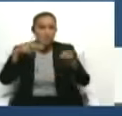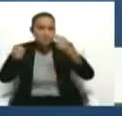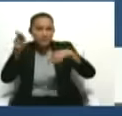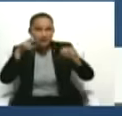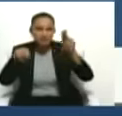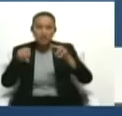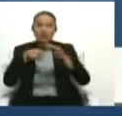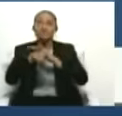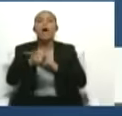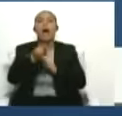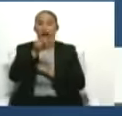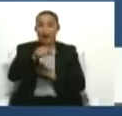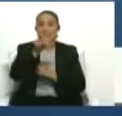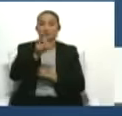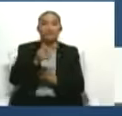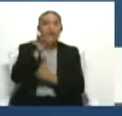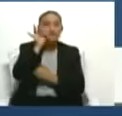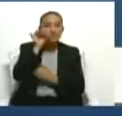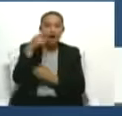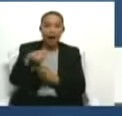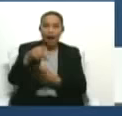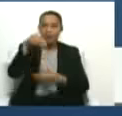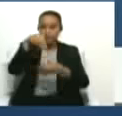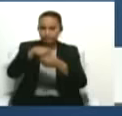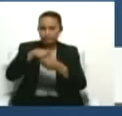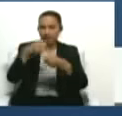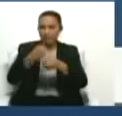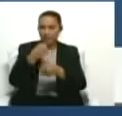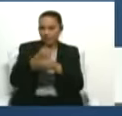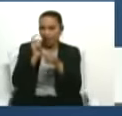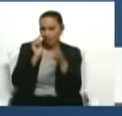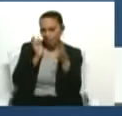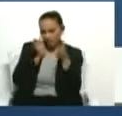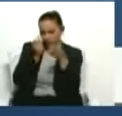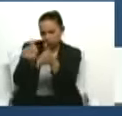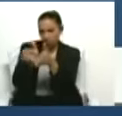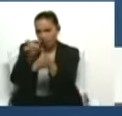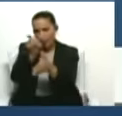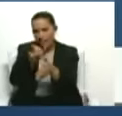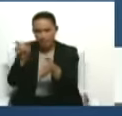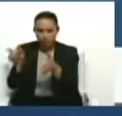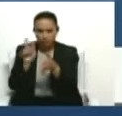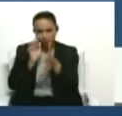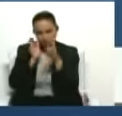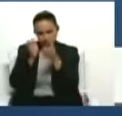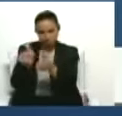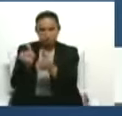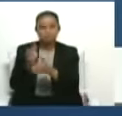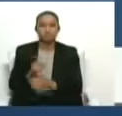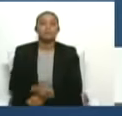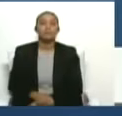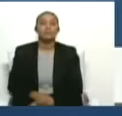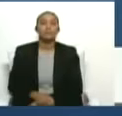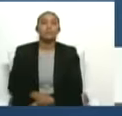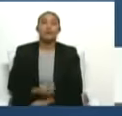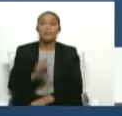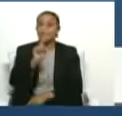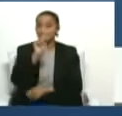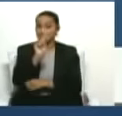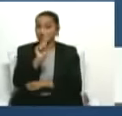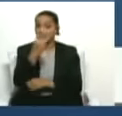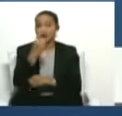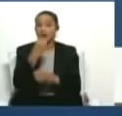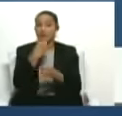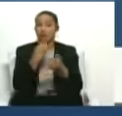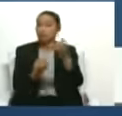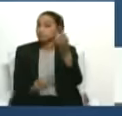asesoría jurídica inmediata y directa a la población más vulnerable. Vean ustedes que en el primer despliegue realizado hace apenas unos